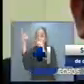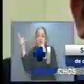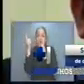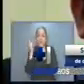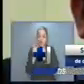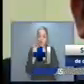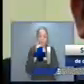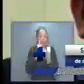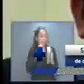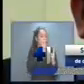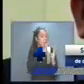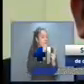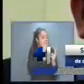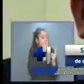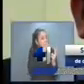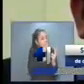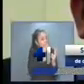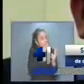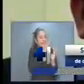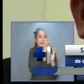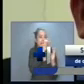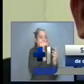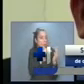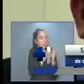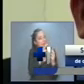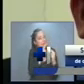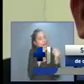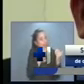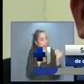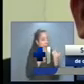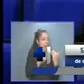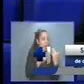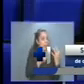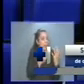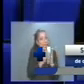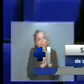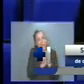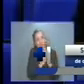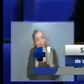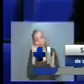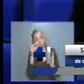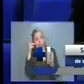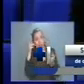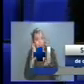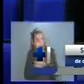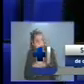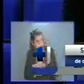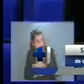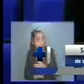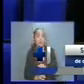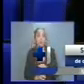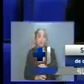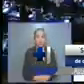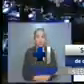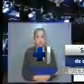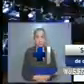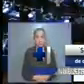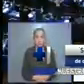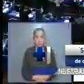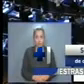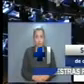este momento cómo se desarrolla precisamente la sesión número 43 en la Asamblea Legislativa.